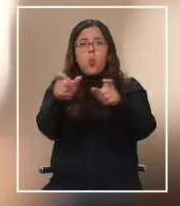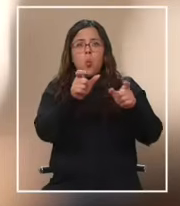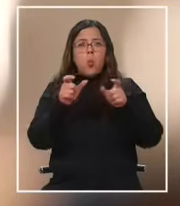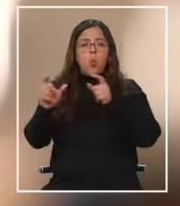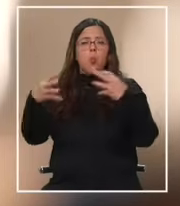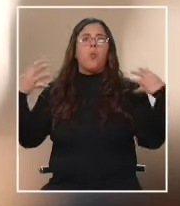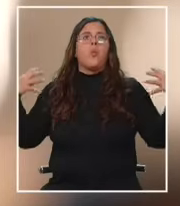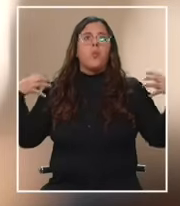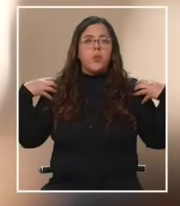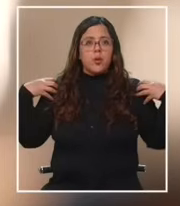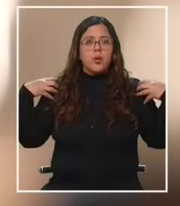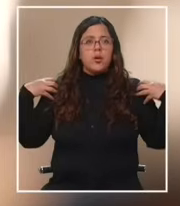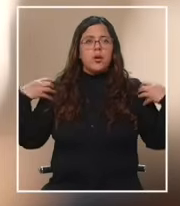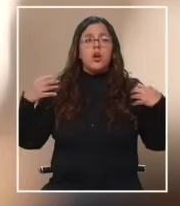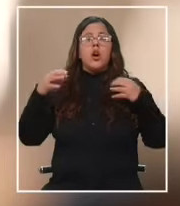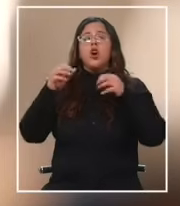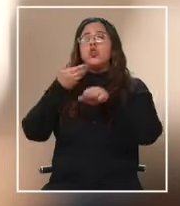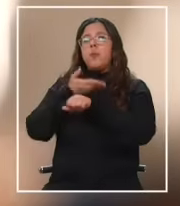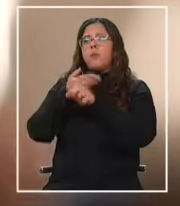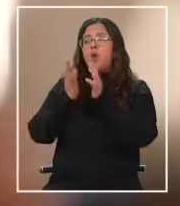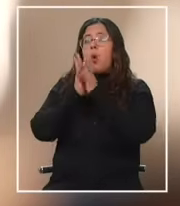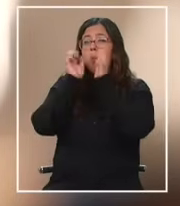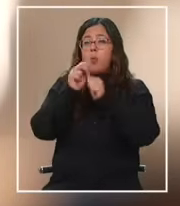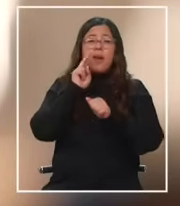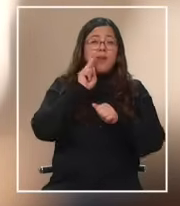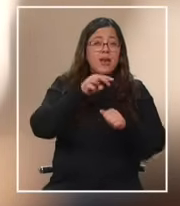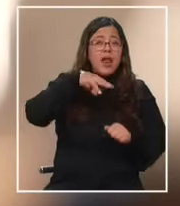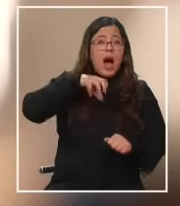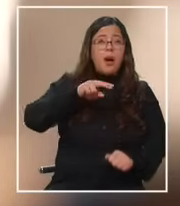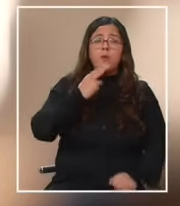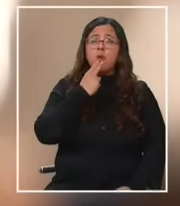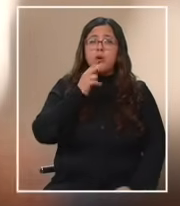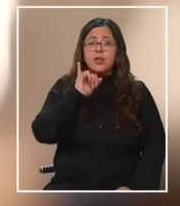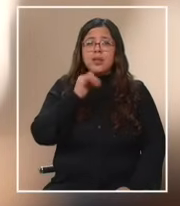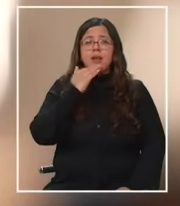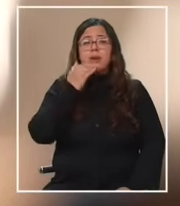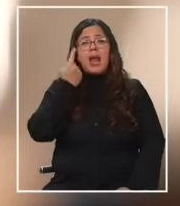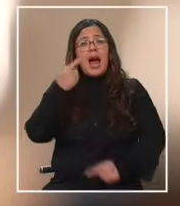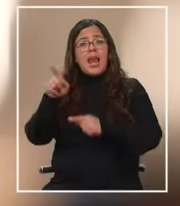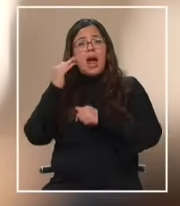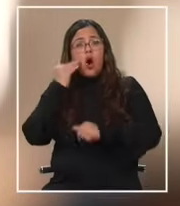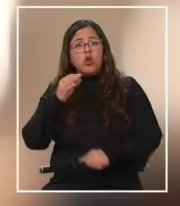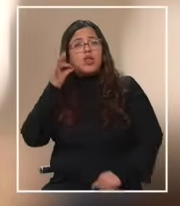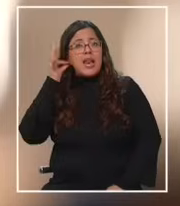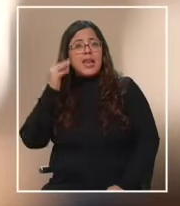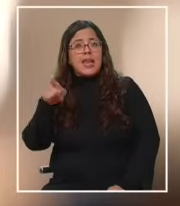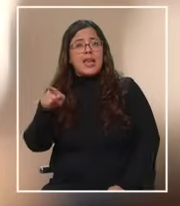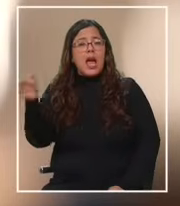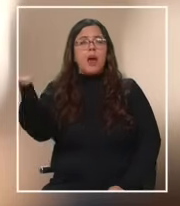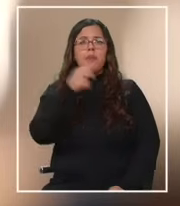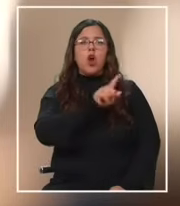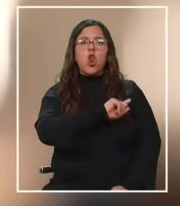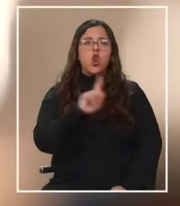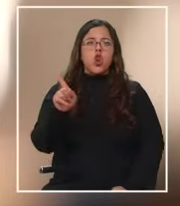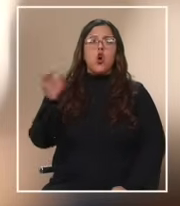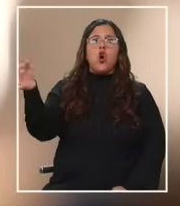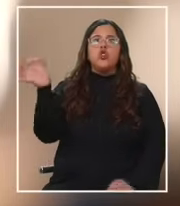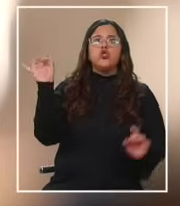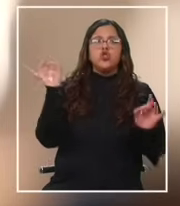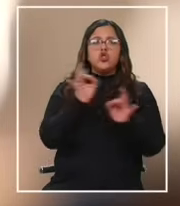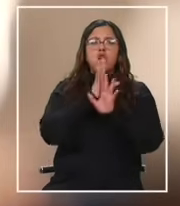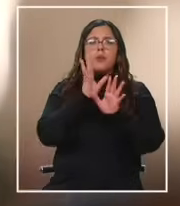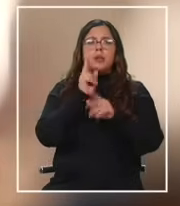Le dije, ¿puedes mirar a la Monty y a la otra niña también que estaba al frente? Me dijo no. A mí me dijeron,